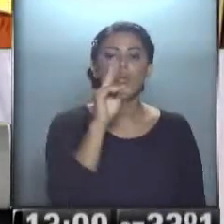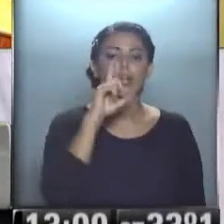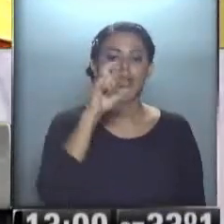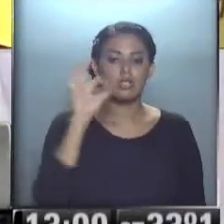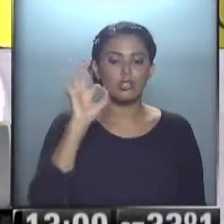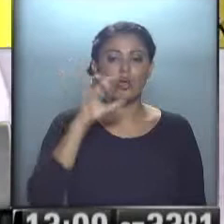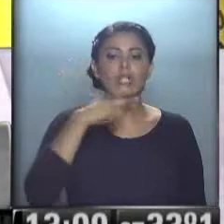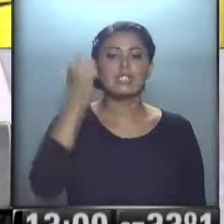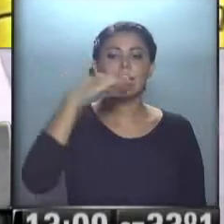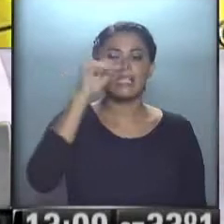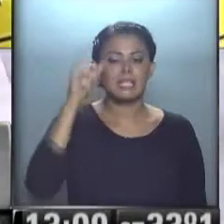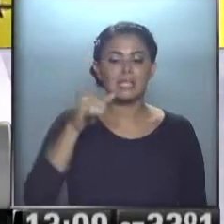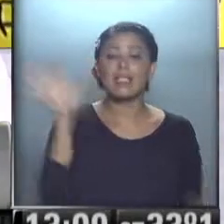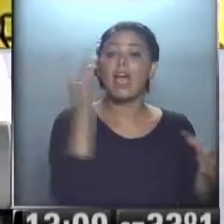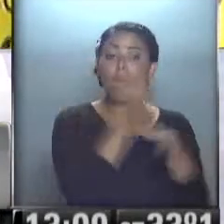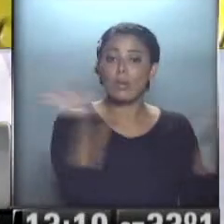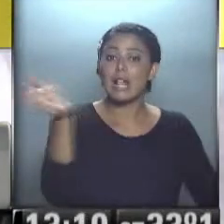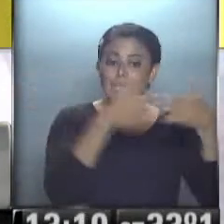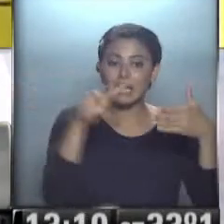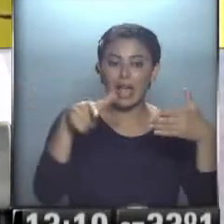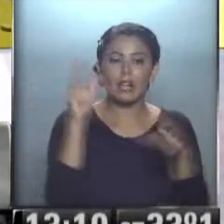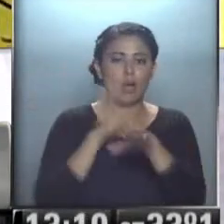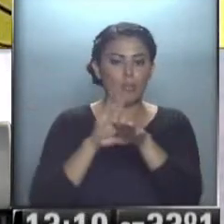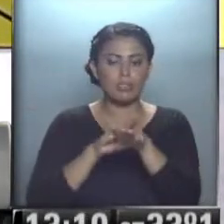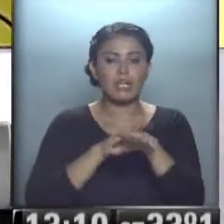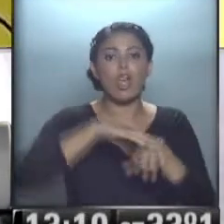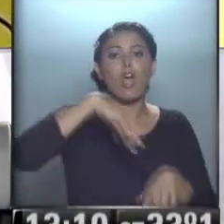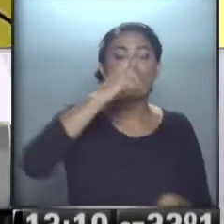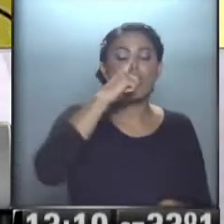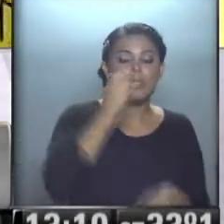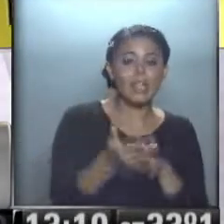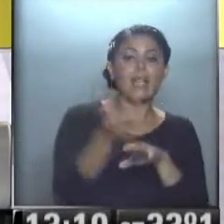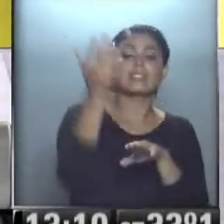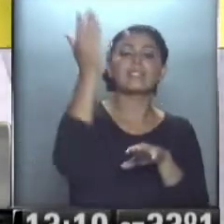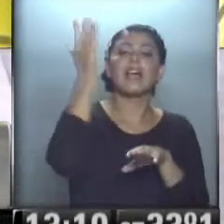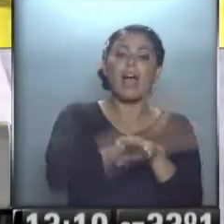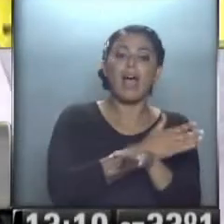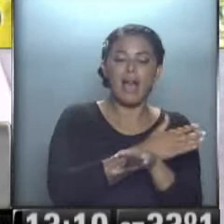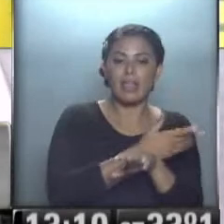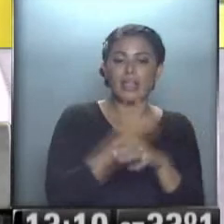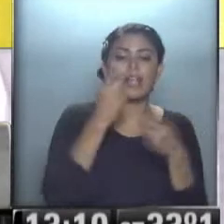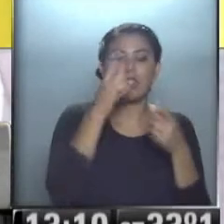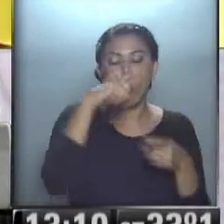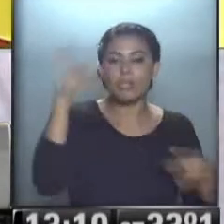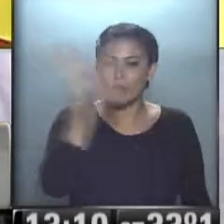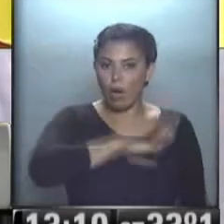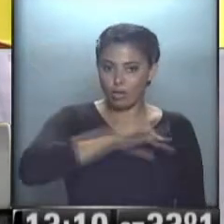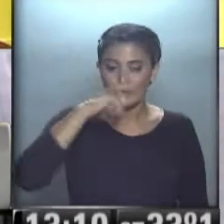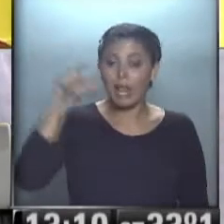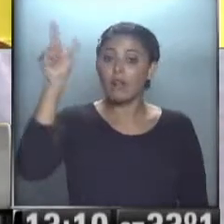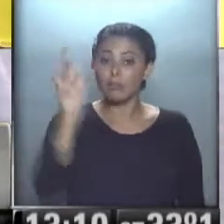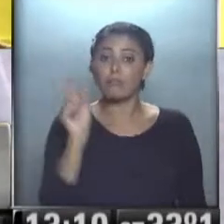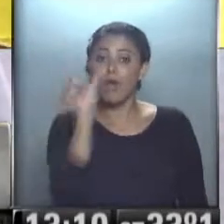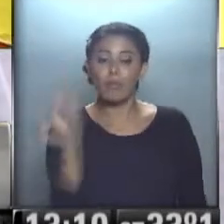el apoderado, que desde que cerró el colegio y 48 horas antes de que cerraran el acto de fin de curso de quinto año, estuvo aquí,